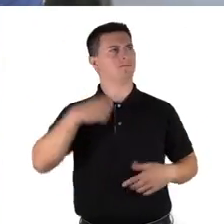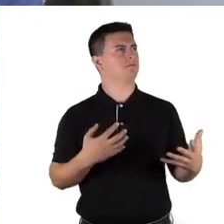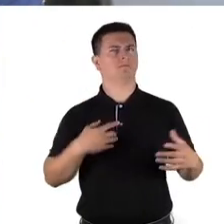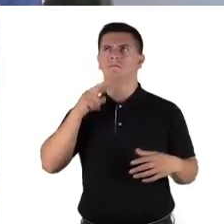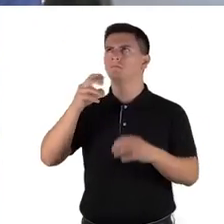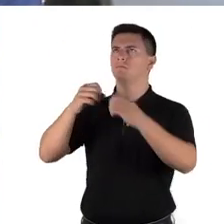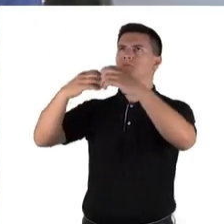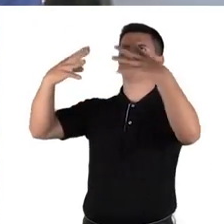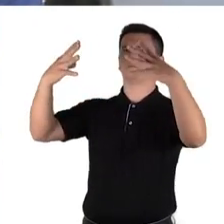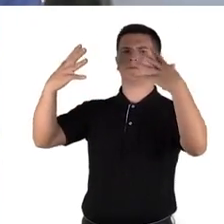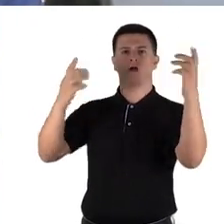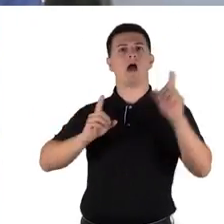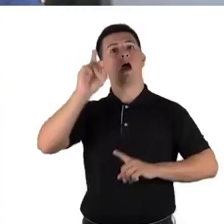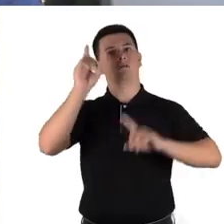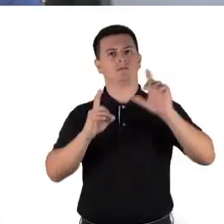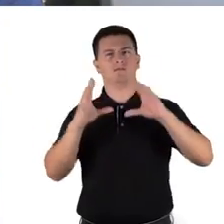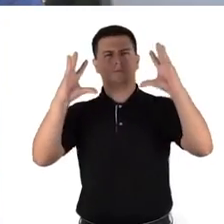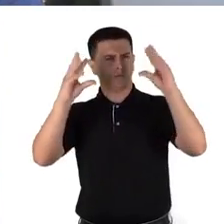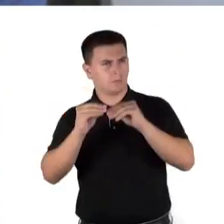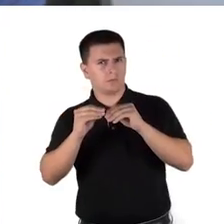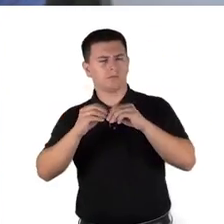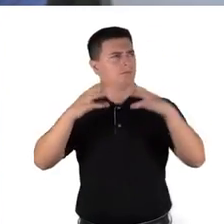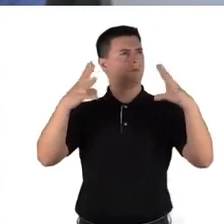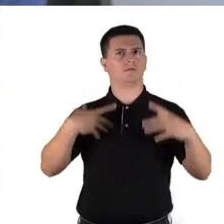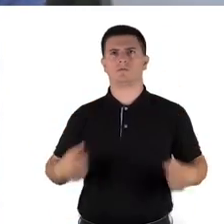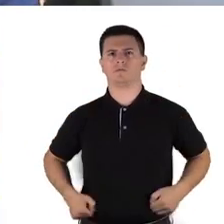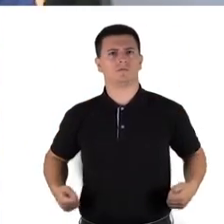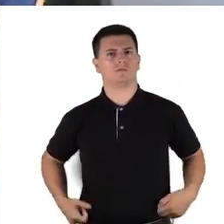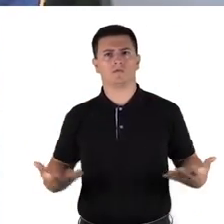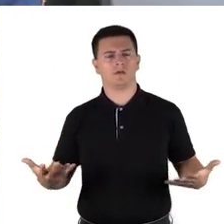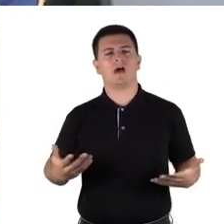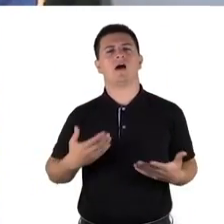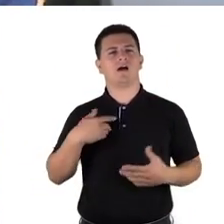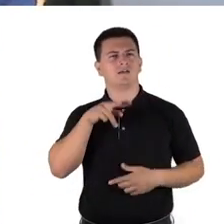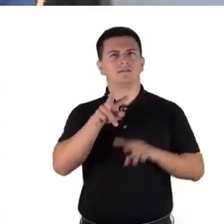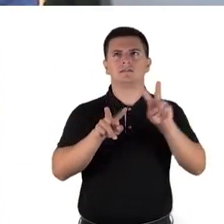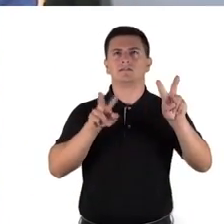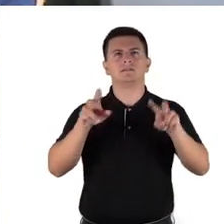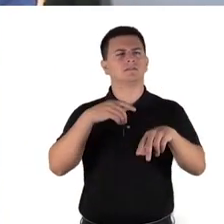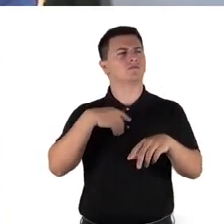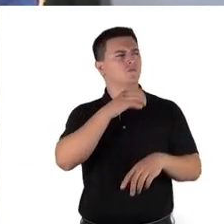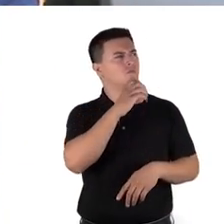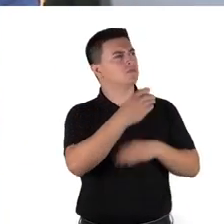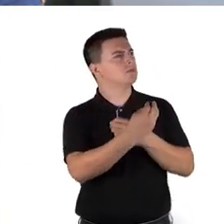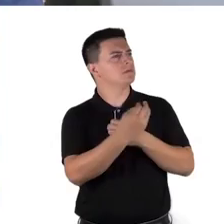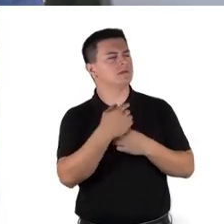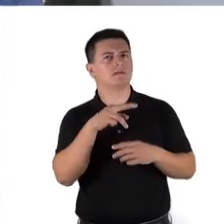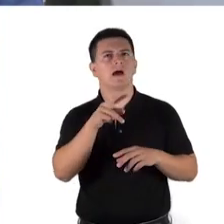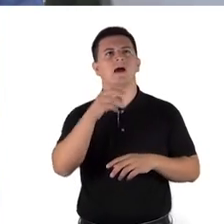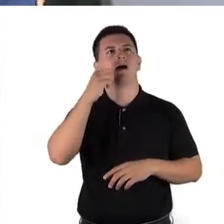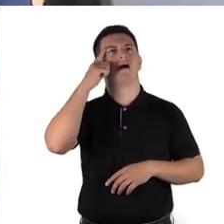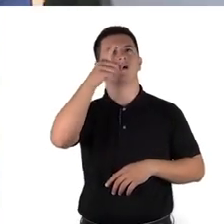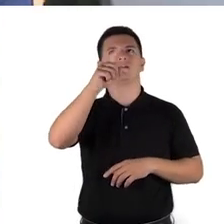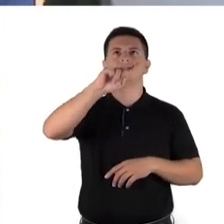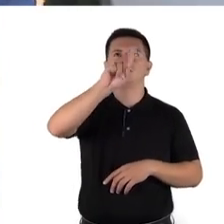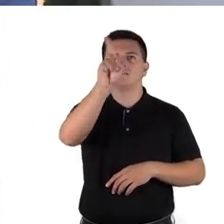que el sol estaba muy alto para hacer las 7 y al día siguiente estaba muy oscuro para hacer las 7, y ahí como que uno fue aprendiendo en qué momento